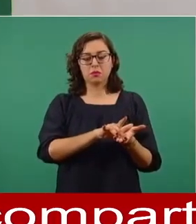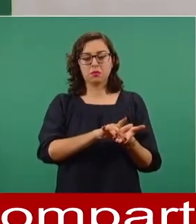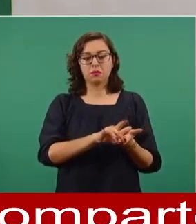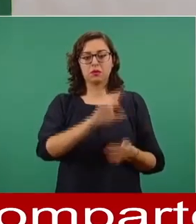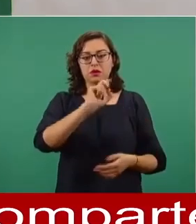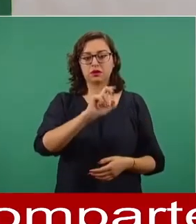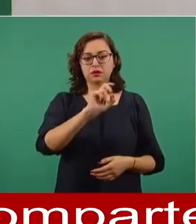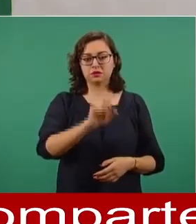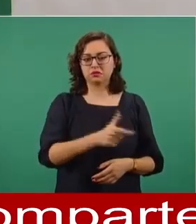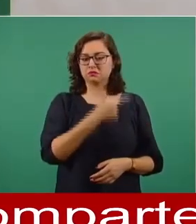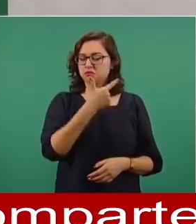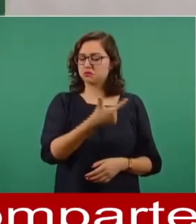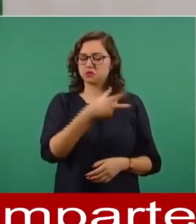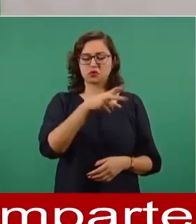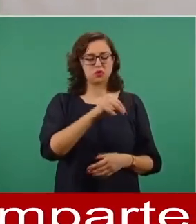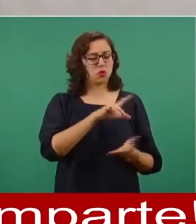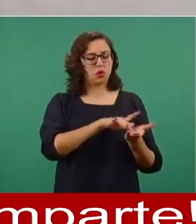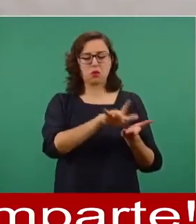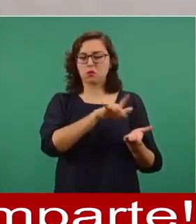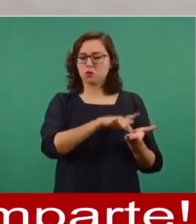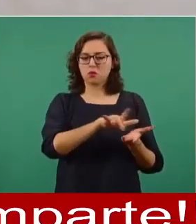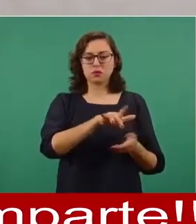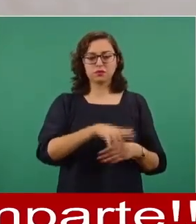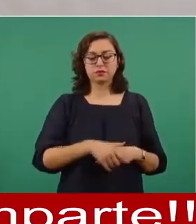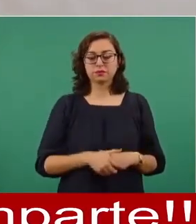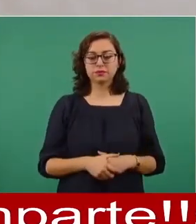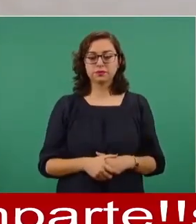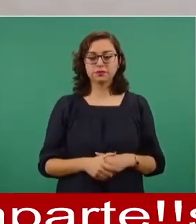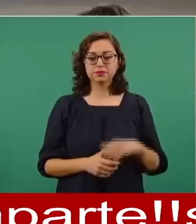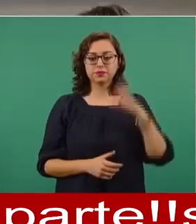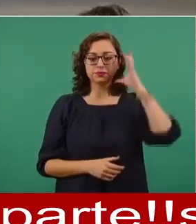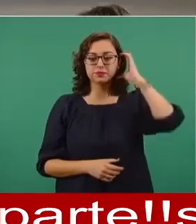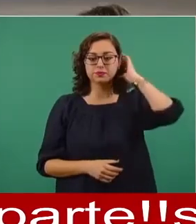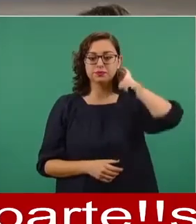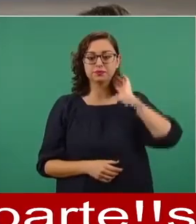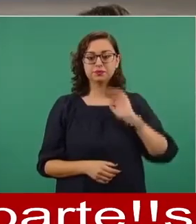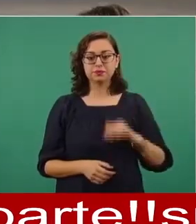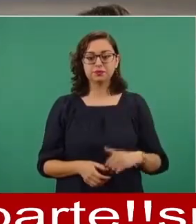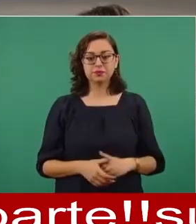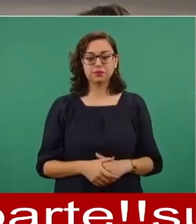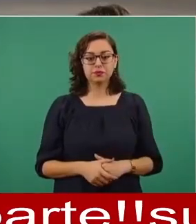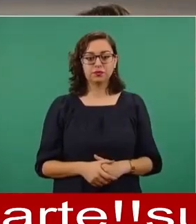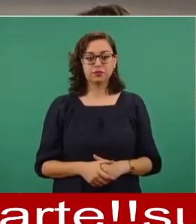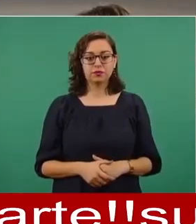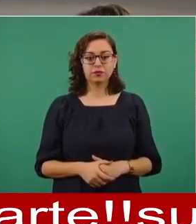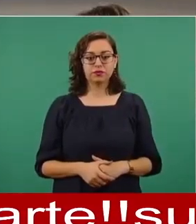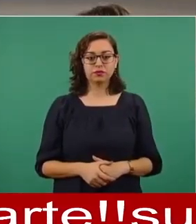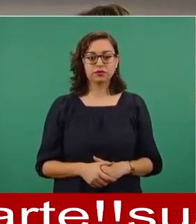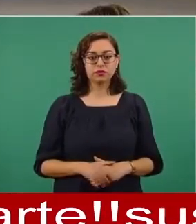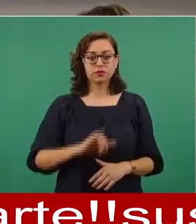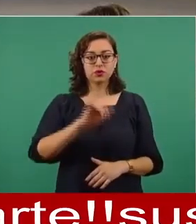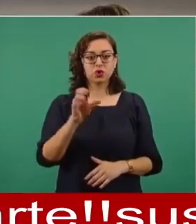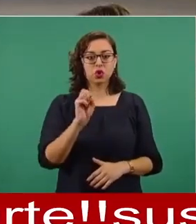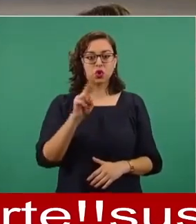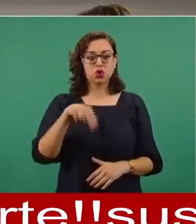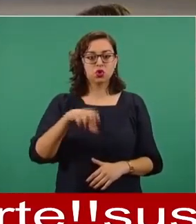37 de desaprobación. Boris Johnson. Johnson,